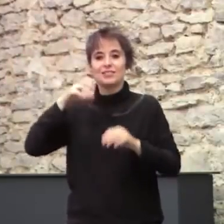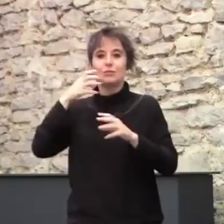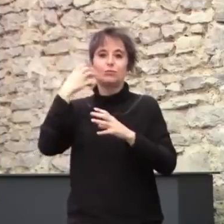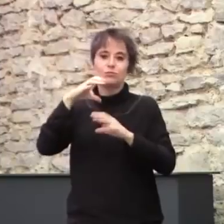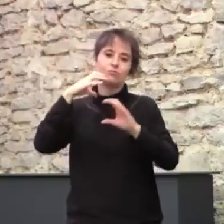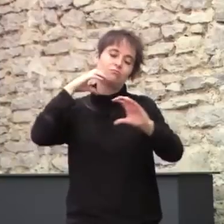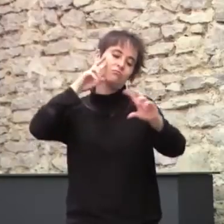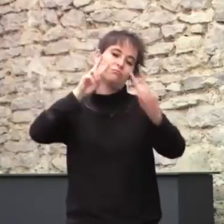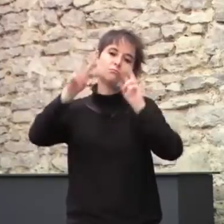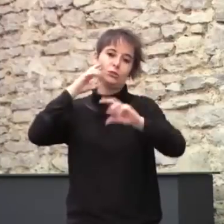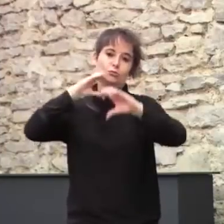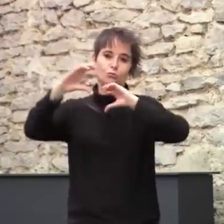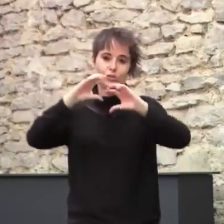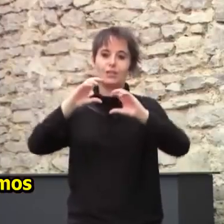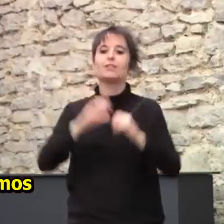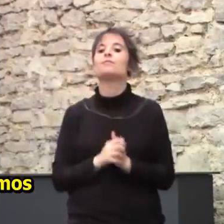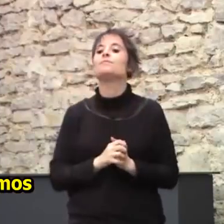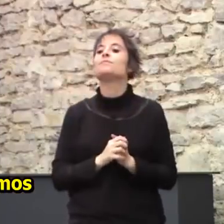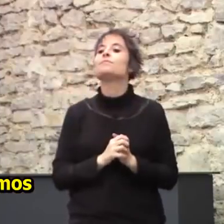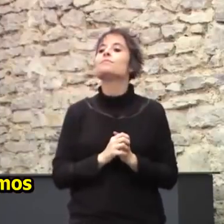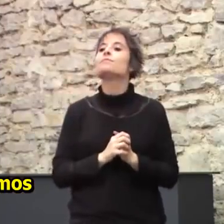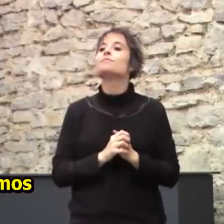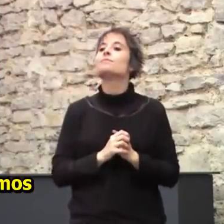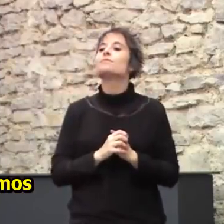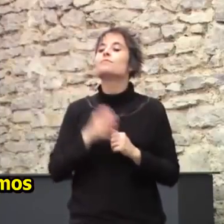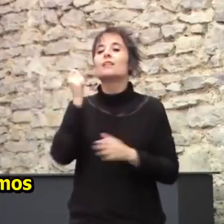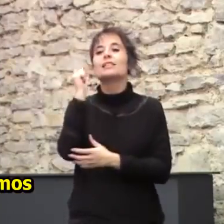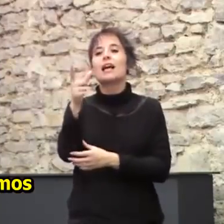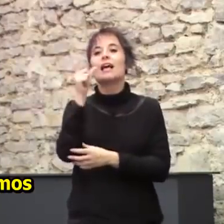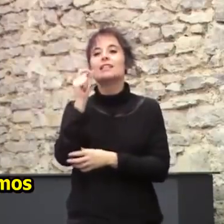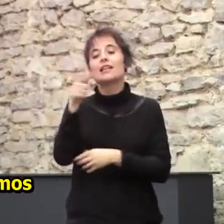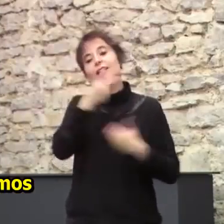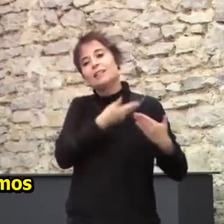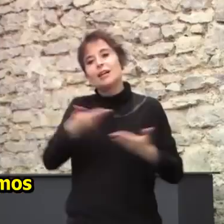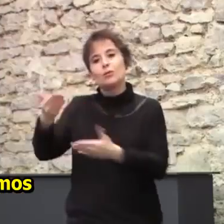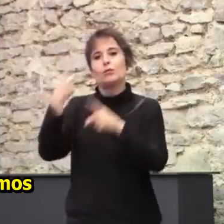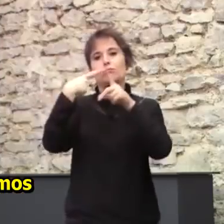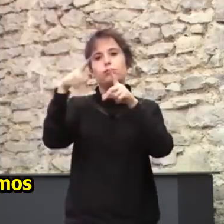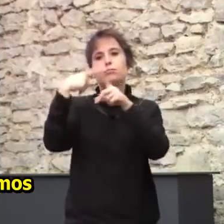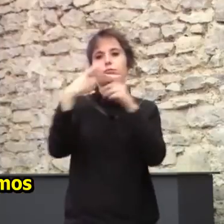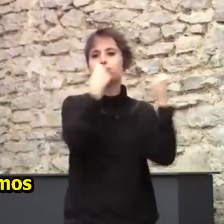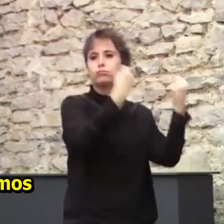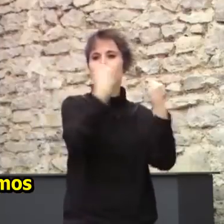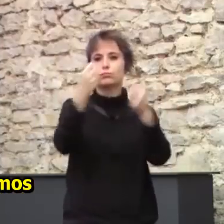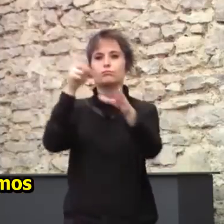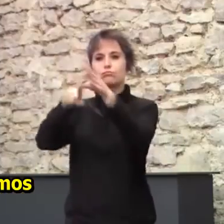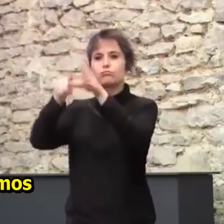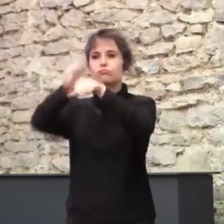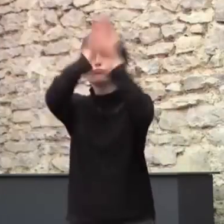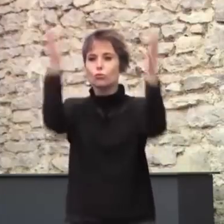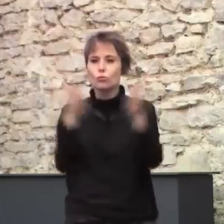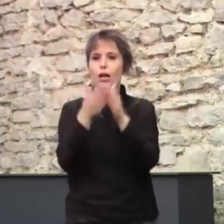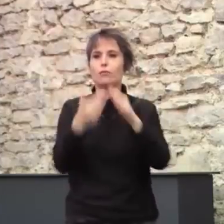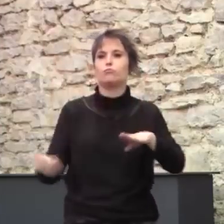y en Comunicación Audiovisual y suele ayudar en diferentes organismos a nivel